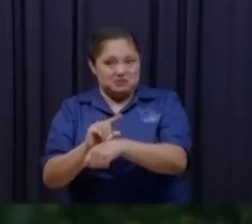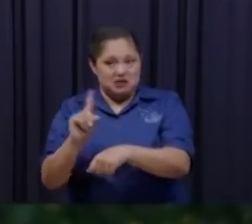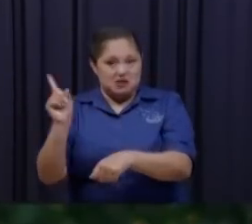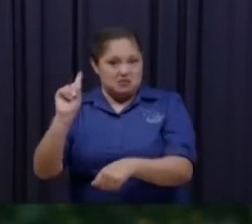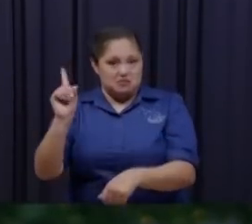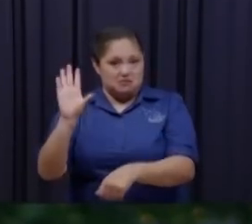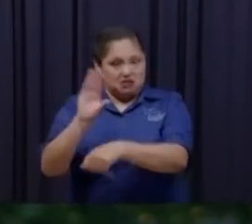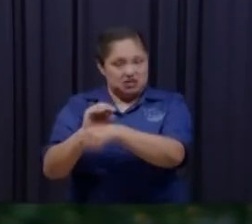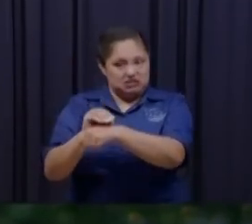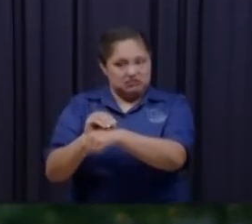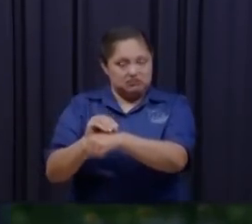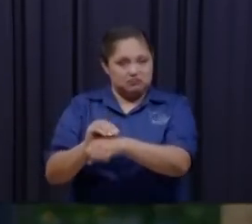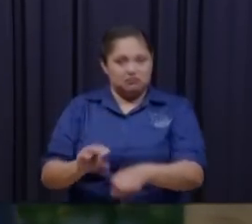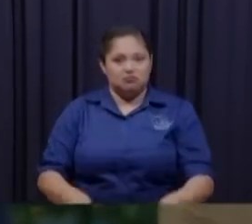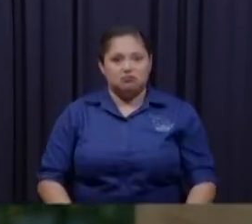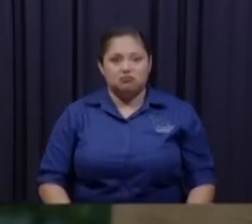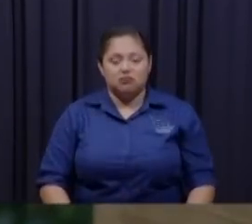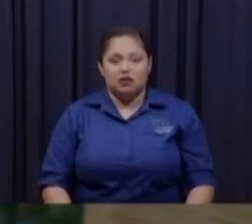les pidió permiso.